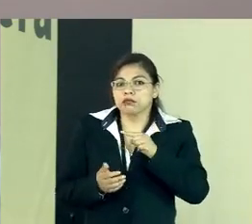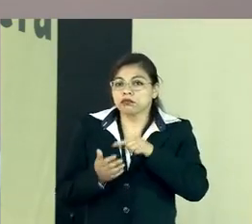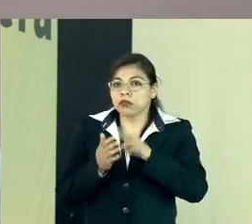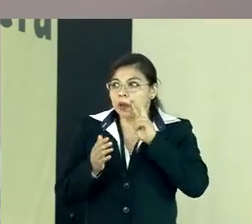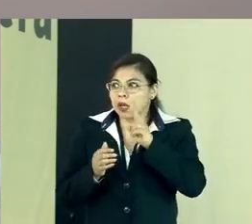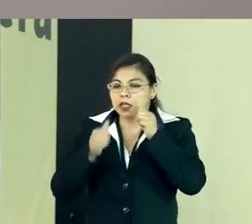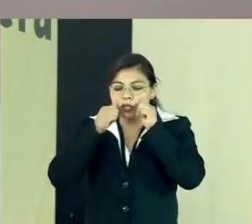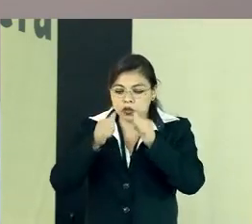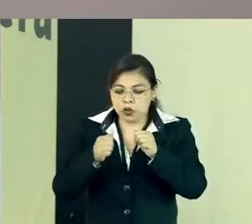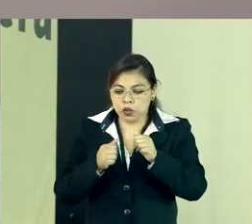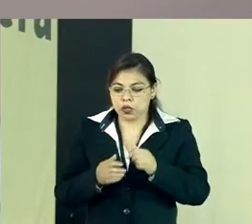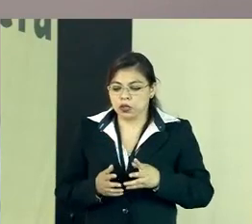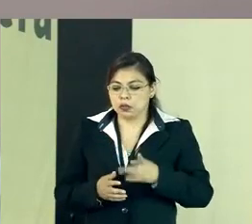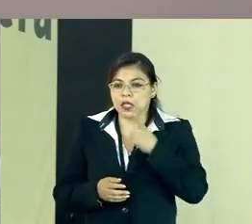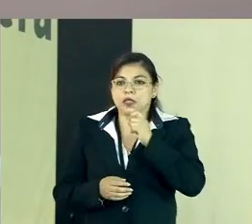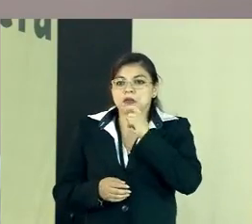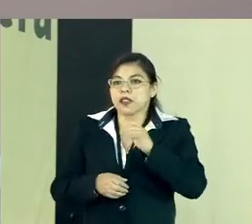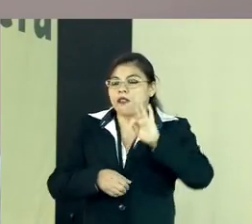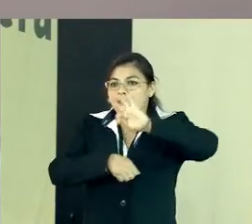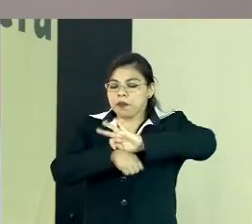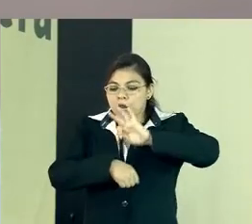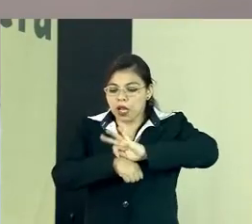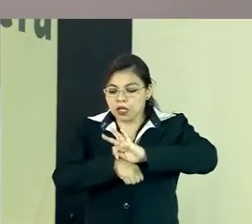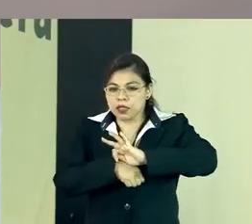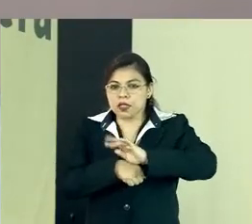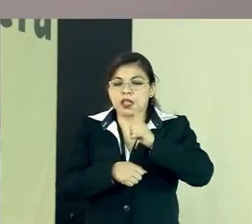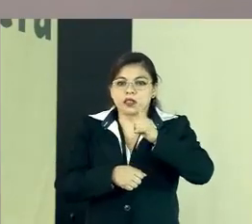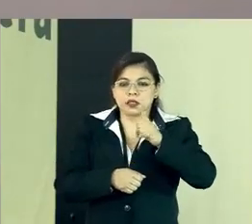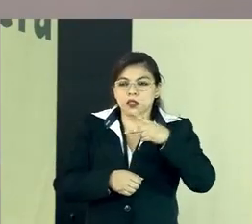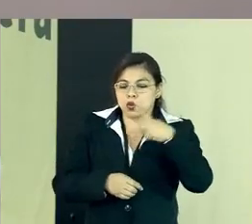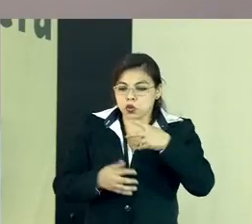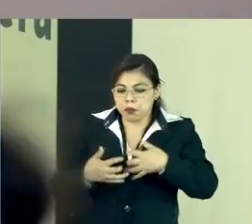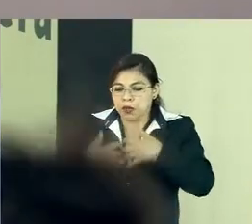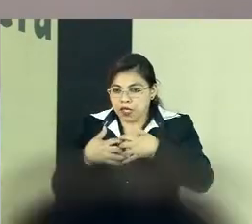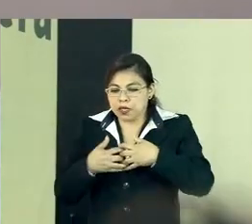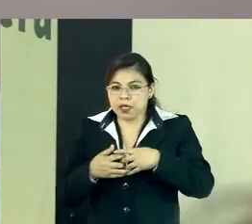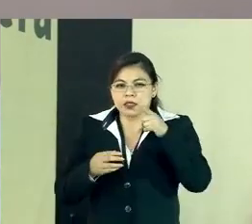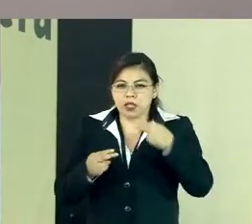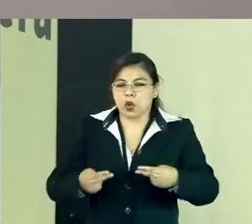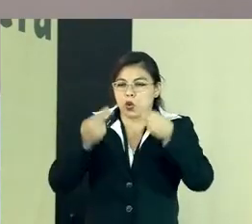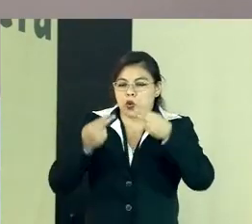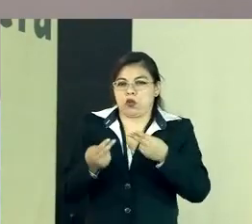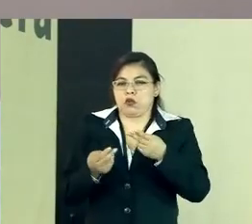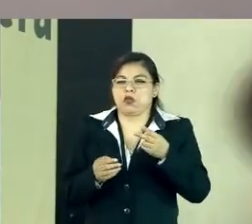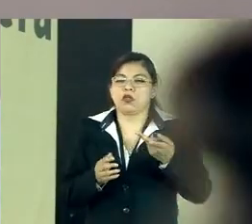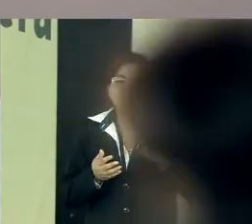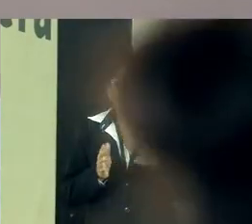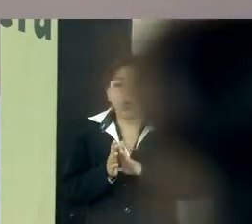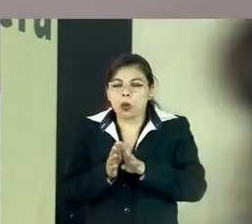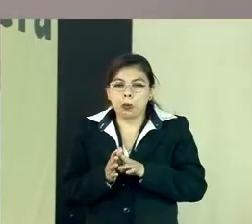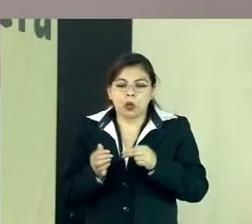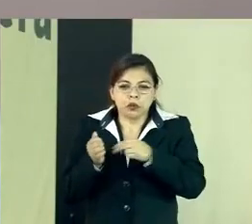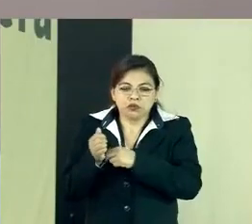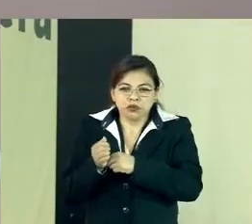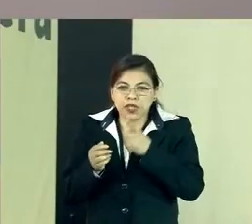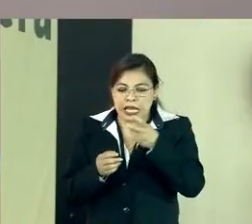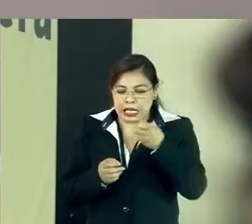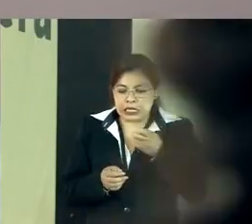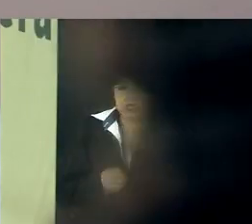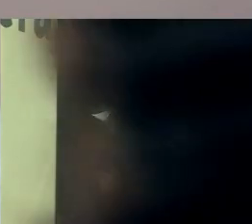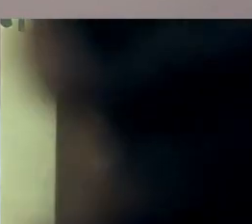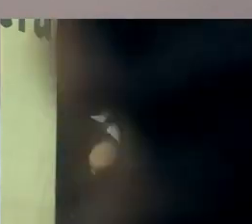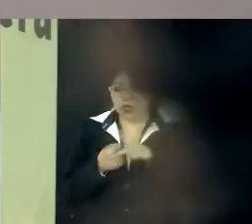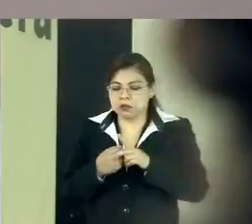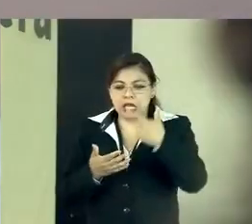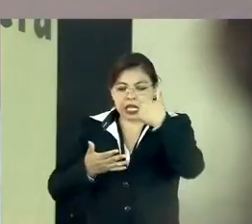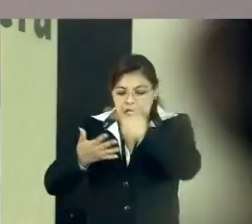la lista de las farmacéuticas que hicieron negocios turbios a diestra y siniestra en este país la